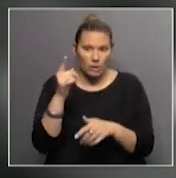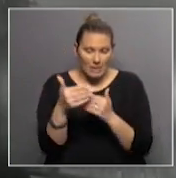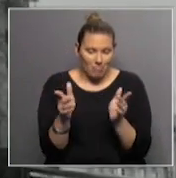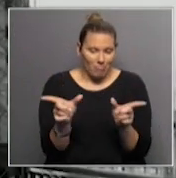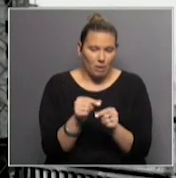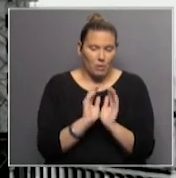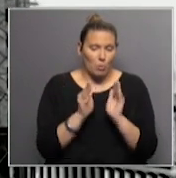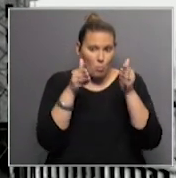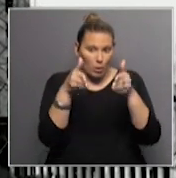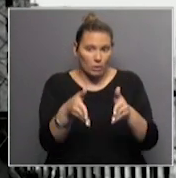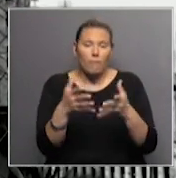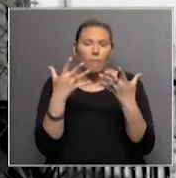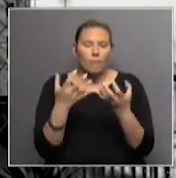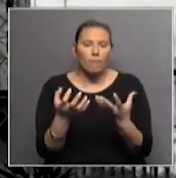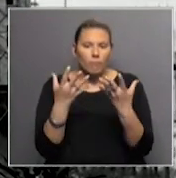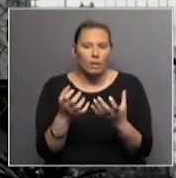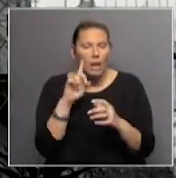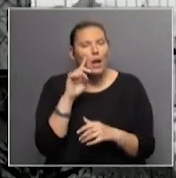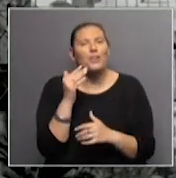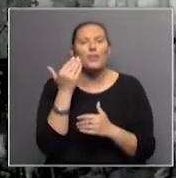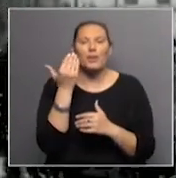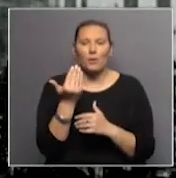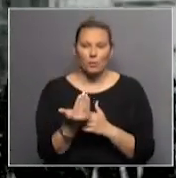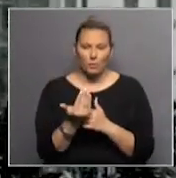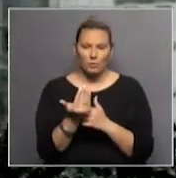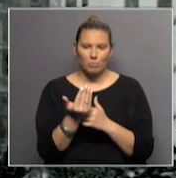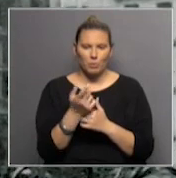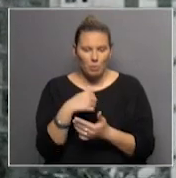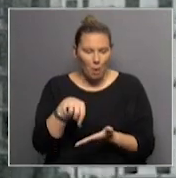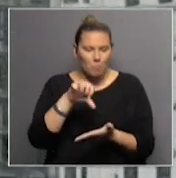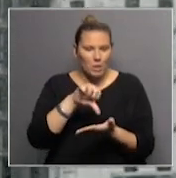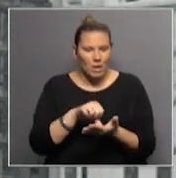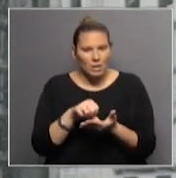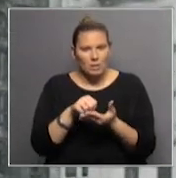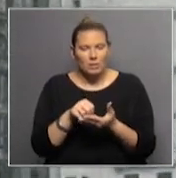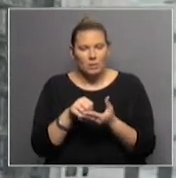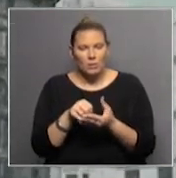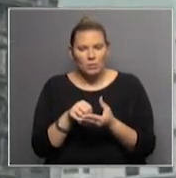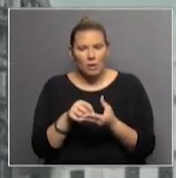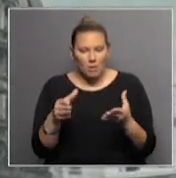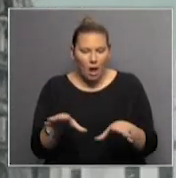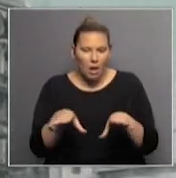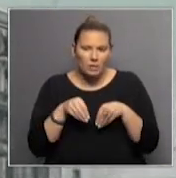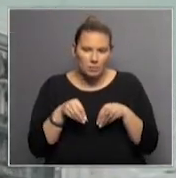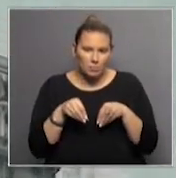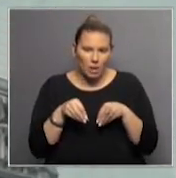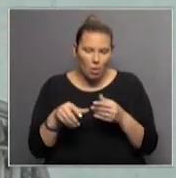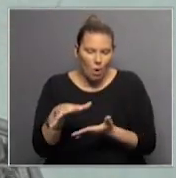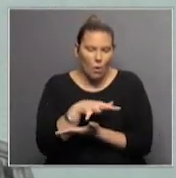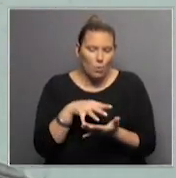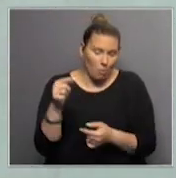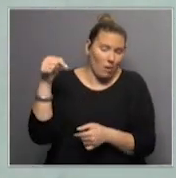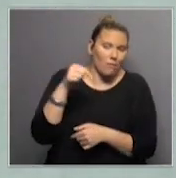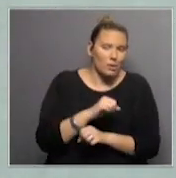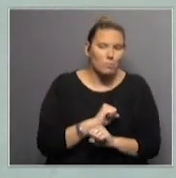del viaducto, que querían hacer un reconocimiento al país que les había dado cuna y les había dado lugar para